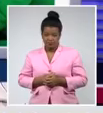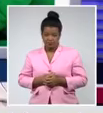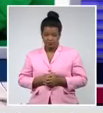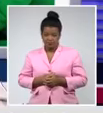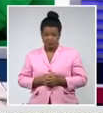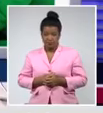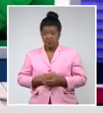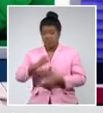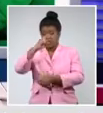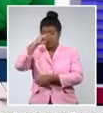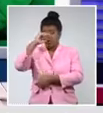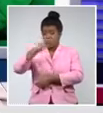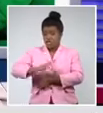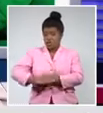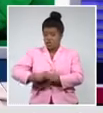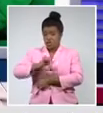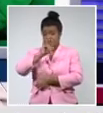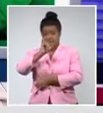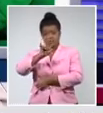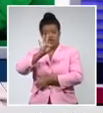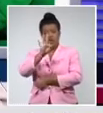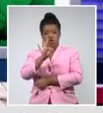pediátricas, de ellos